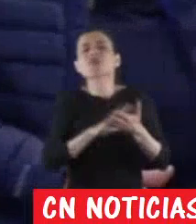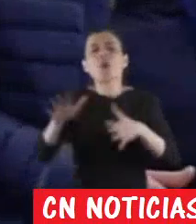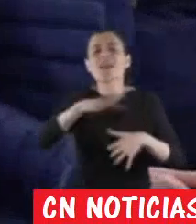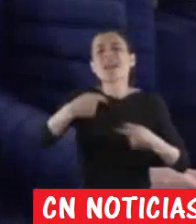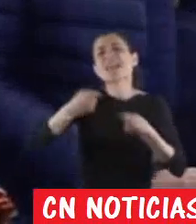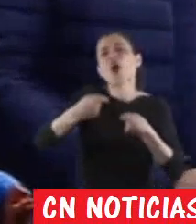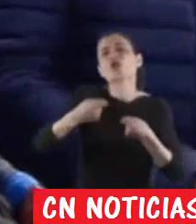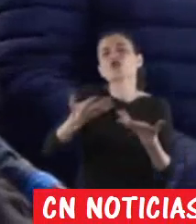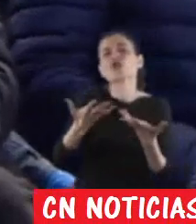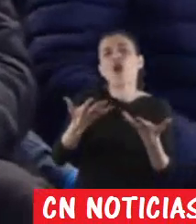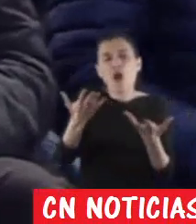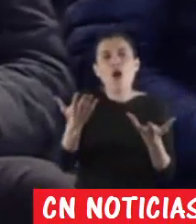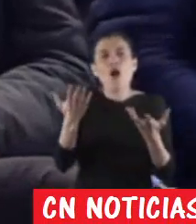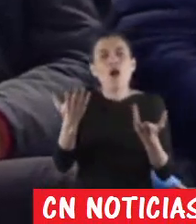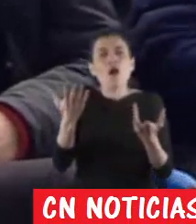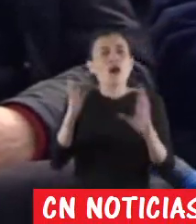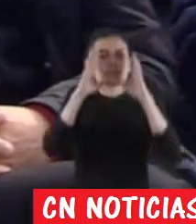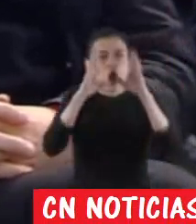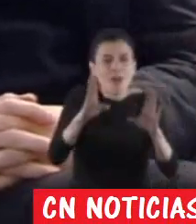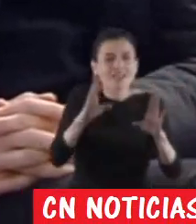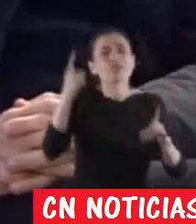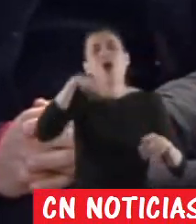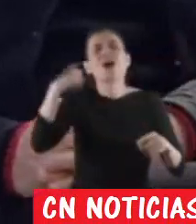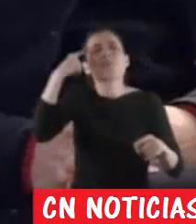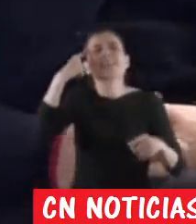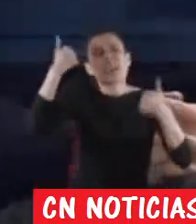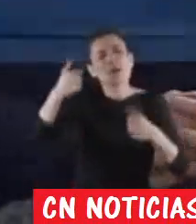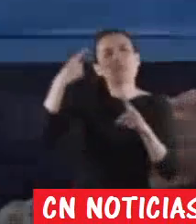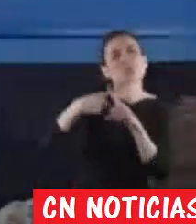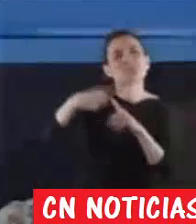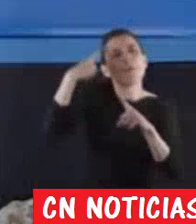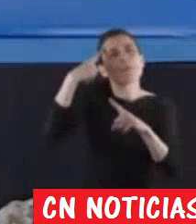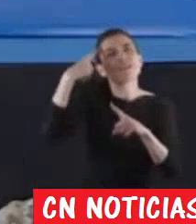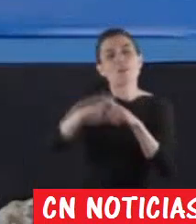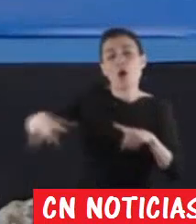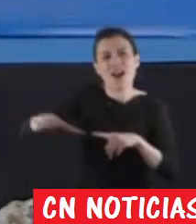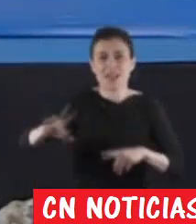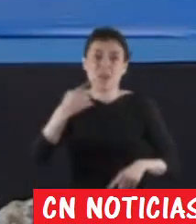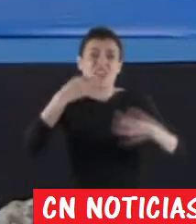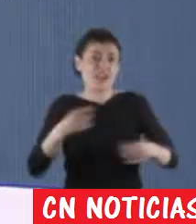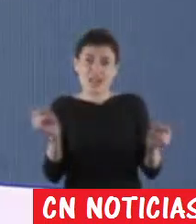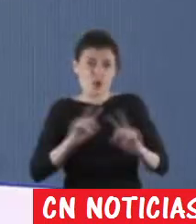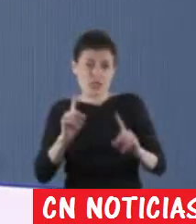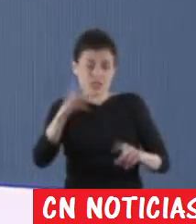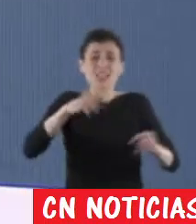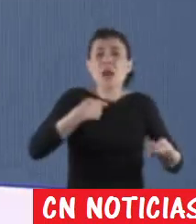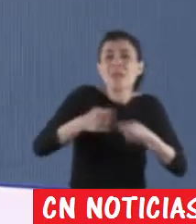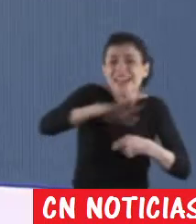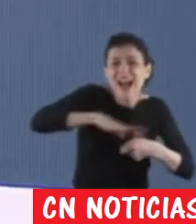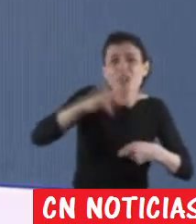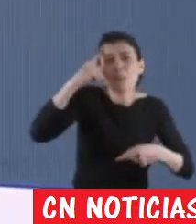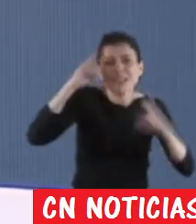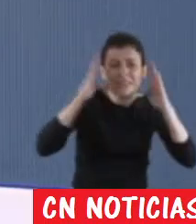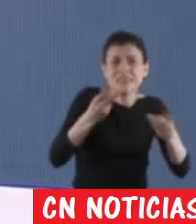quiere, cuando es negocio, va y hace, nadie se lo impide. Pero muchas veces eso no pasa porque